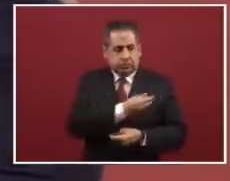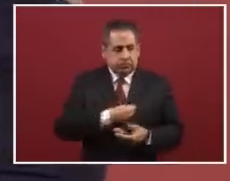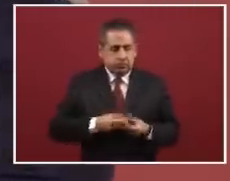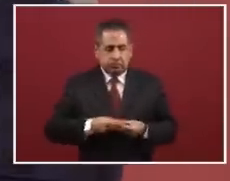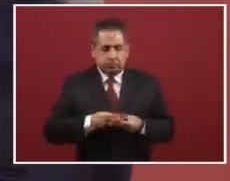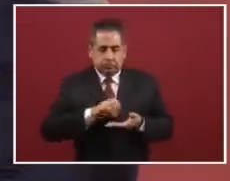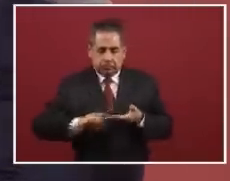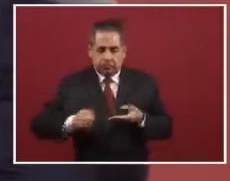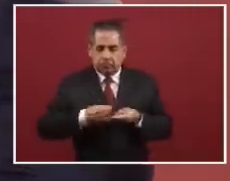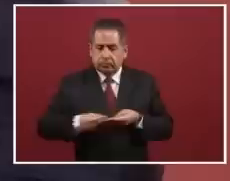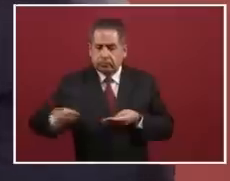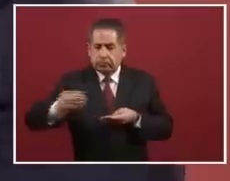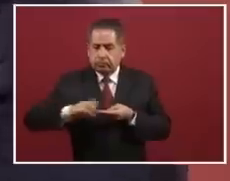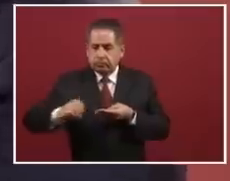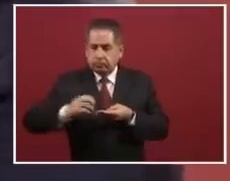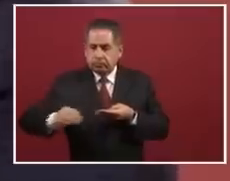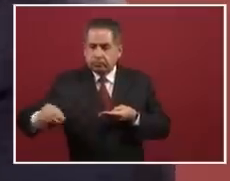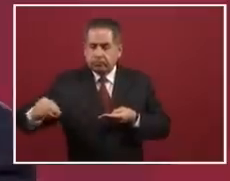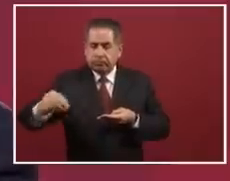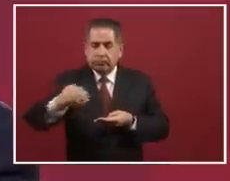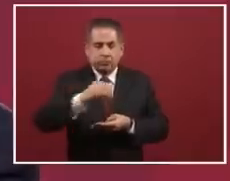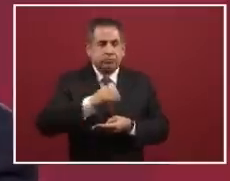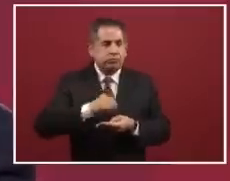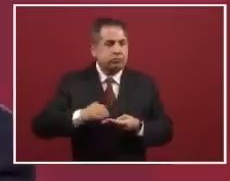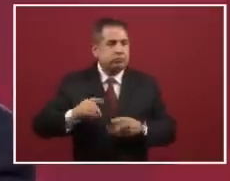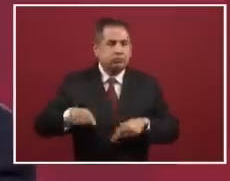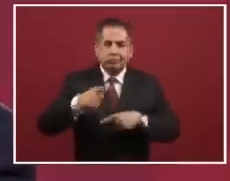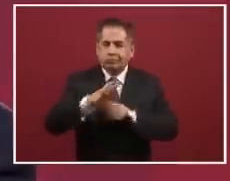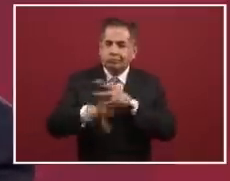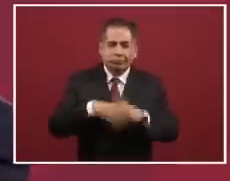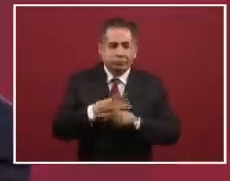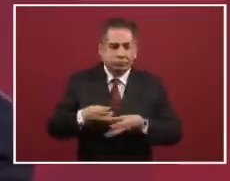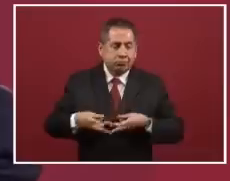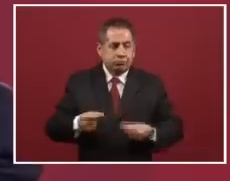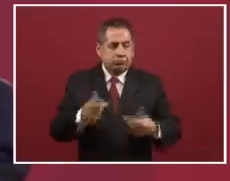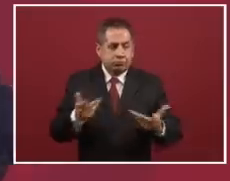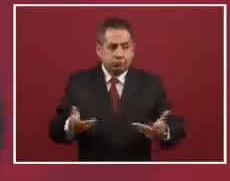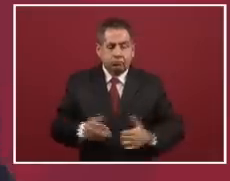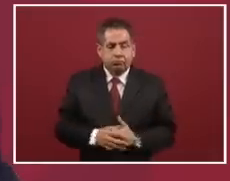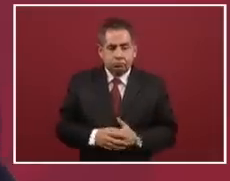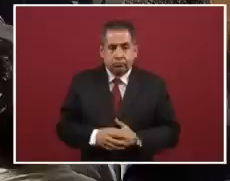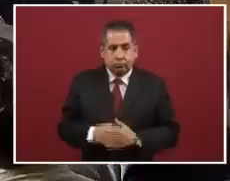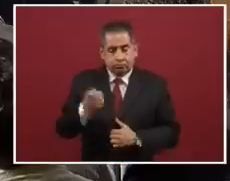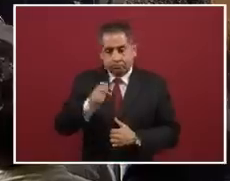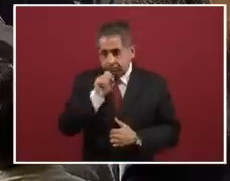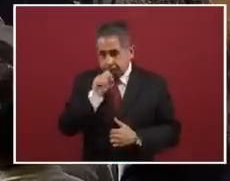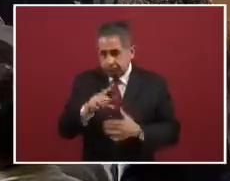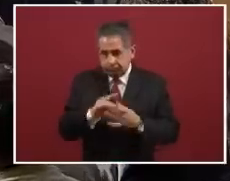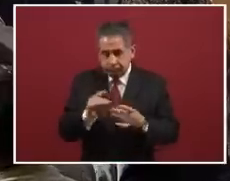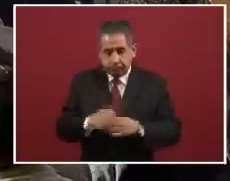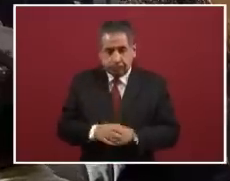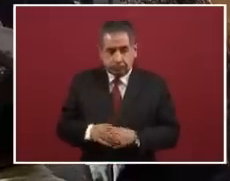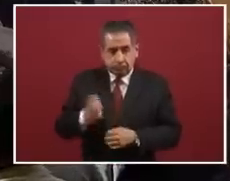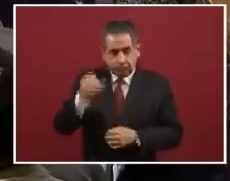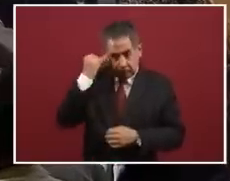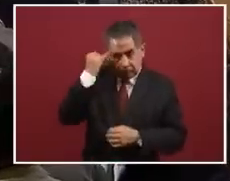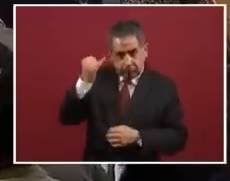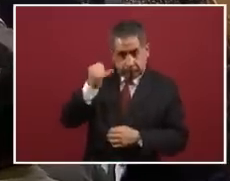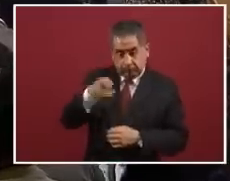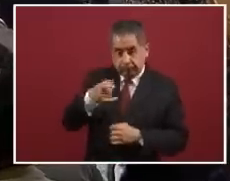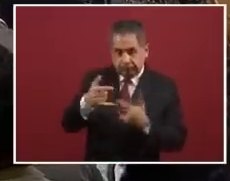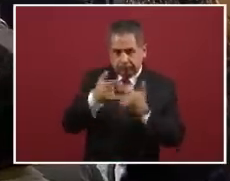5, hasta el 12, porque es del otro lado? Entonces, vamos a esa historia la vamos a